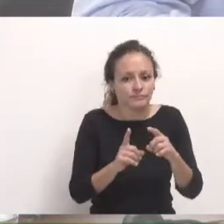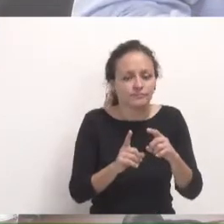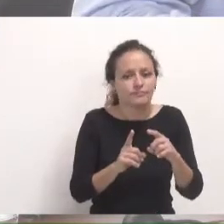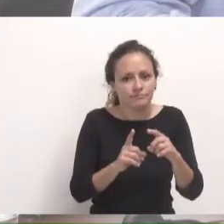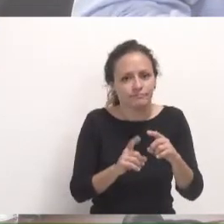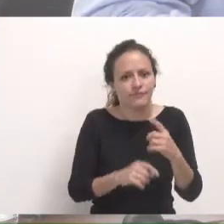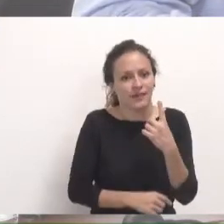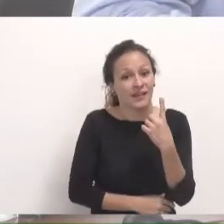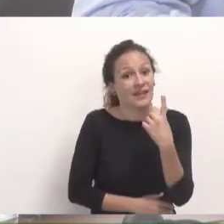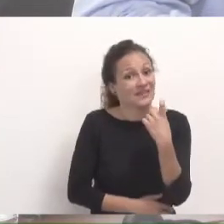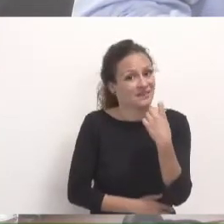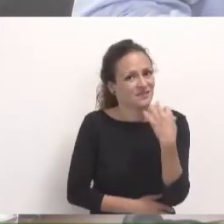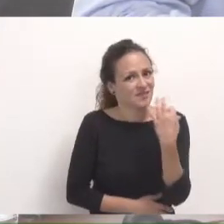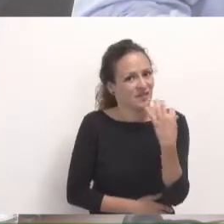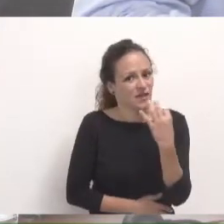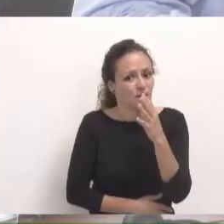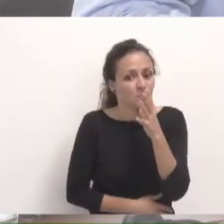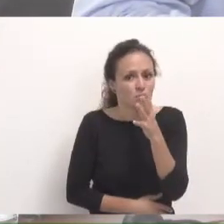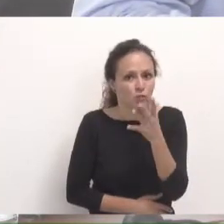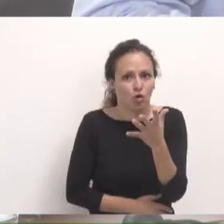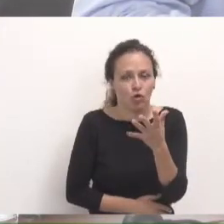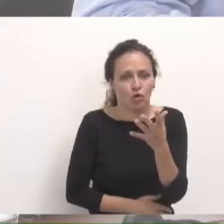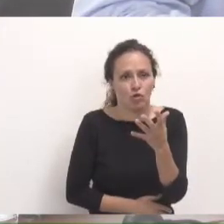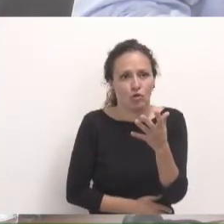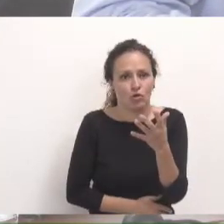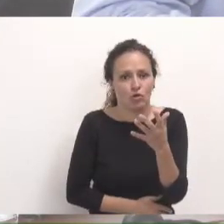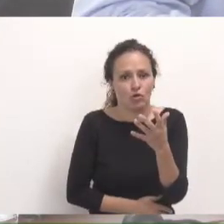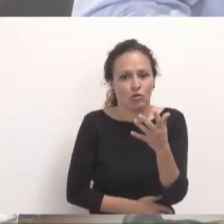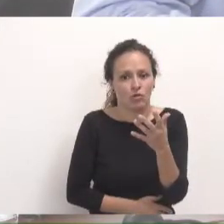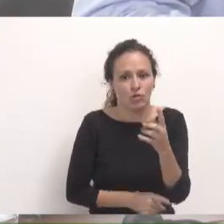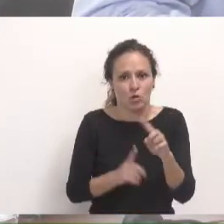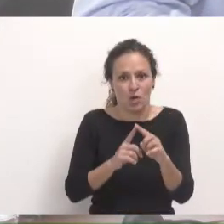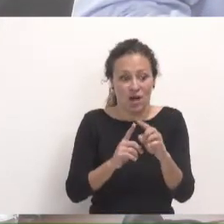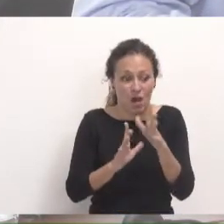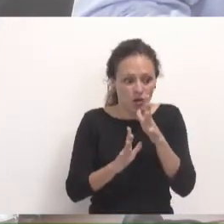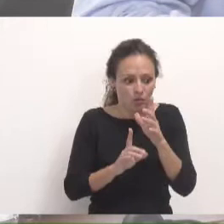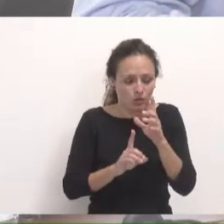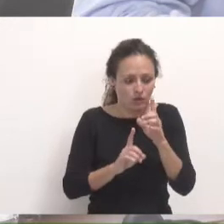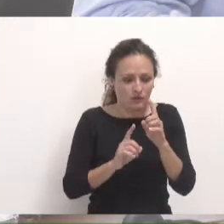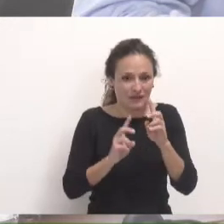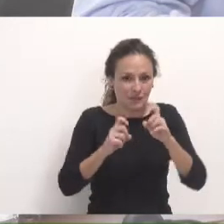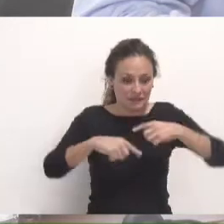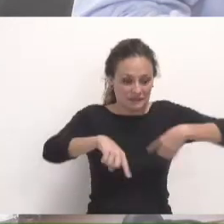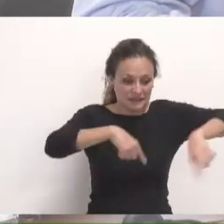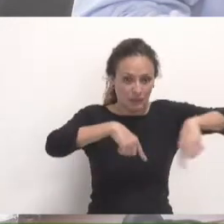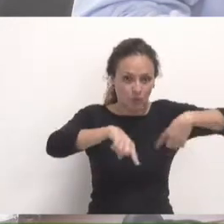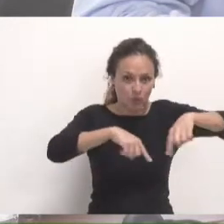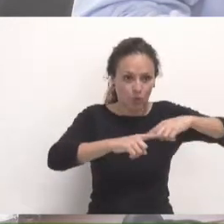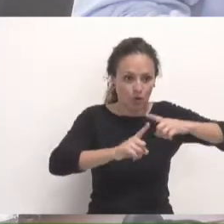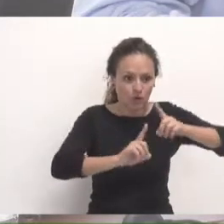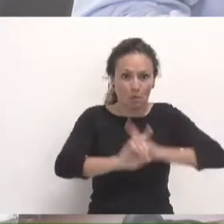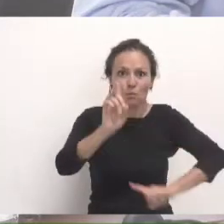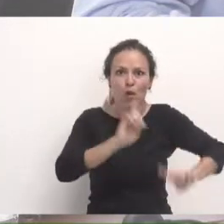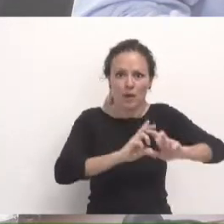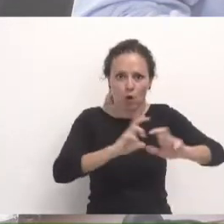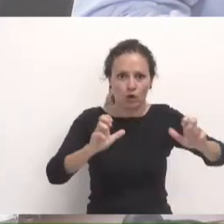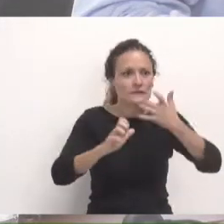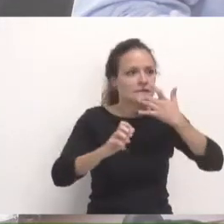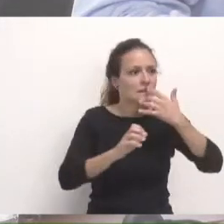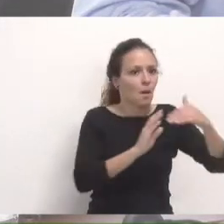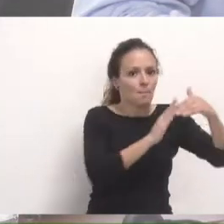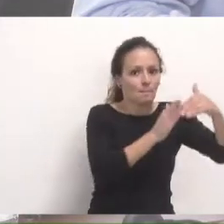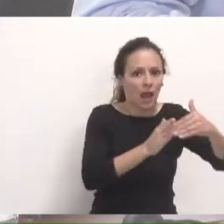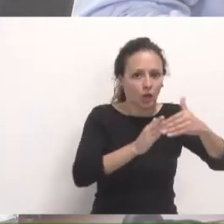sentido de que venía a mejorar el caos circulatorio que se genera en el puerto de los cristianos, ¿no?, cuando hay un barco que